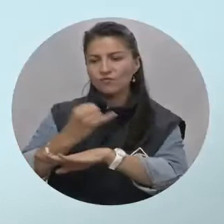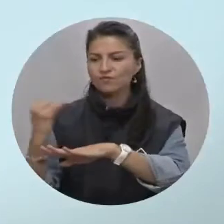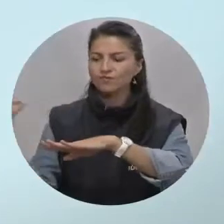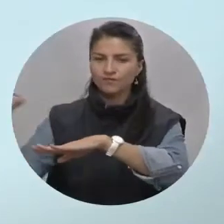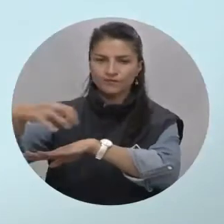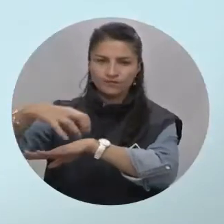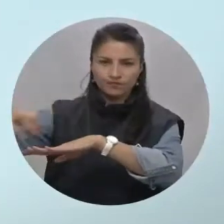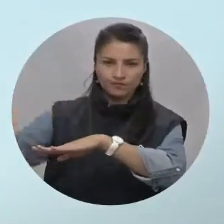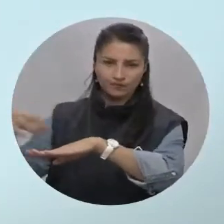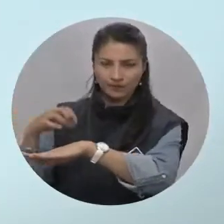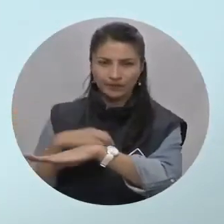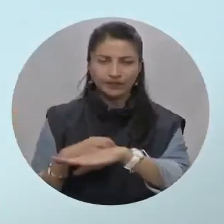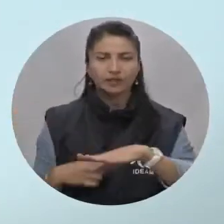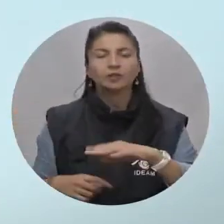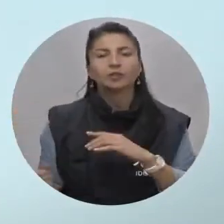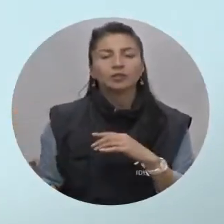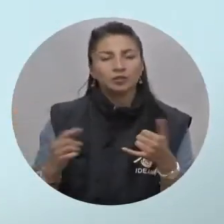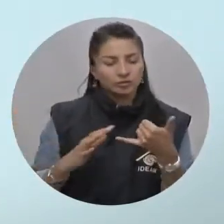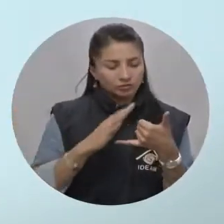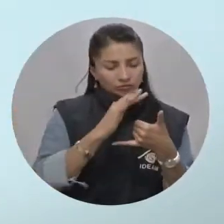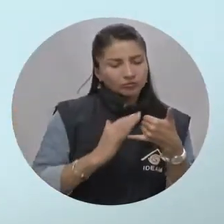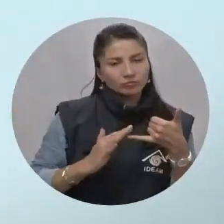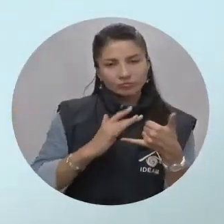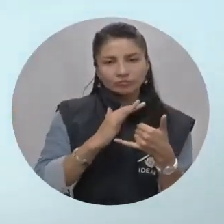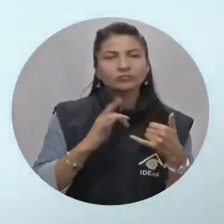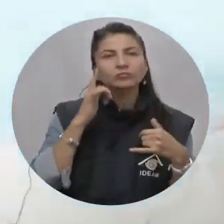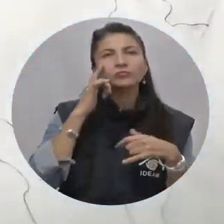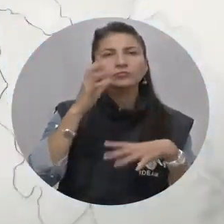Sobre San Andrés esperamos lluvias en los alrededores.